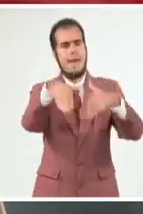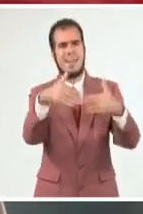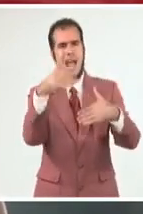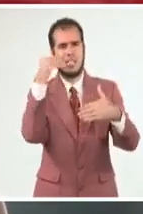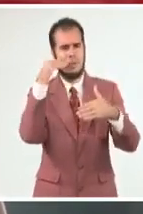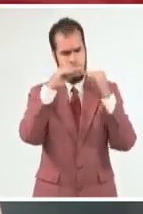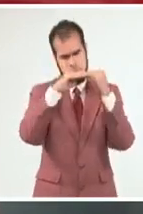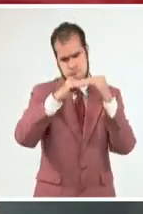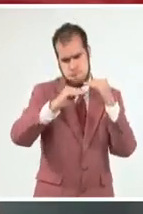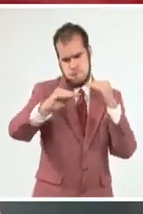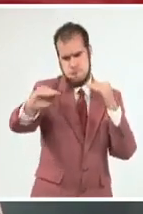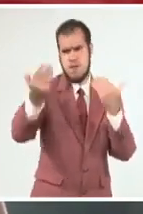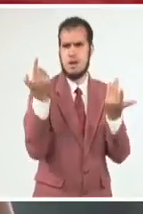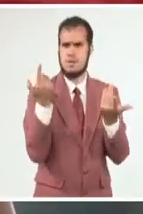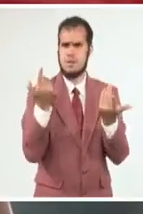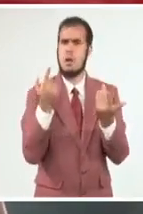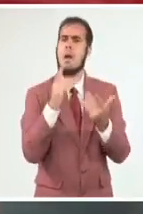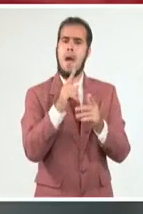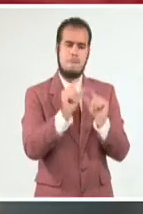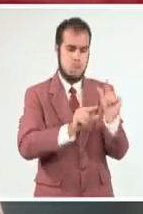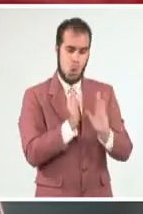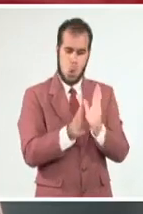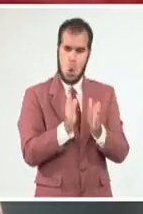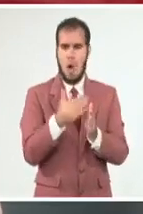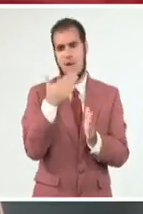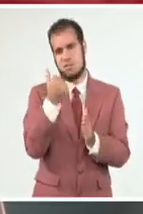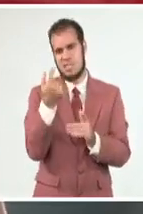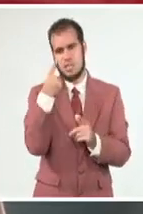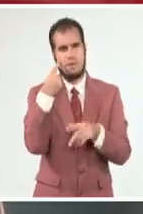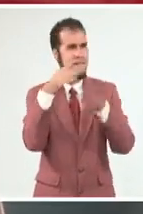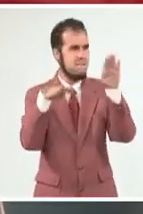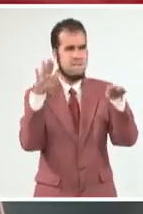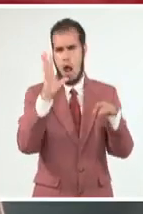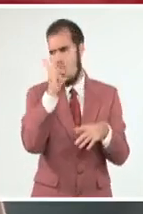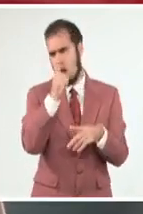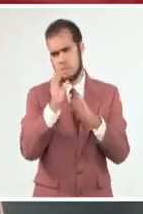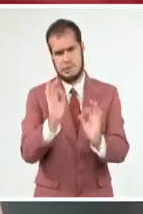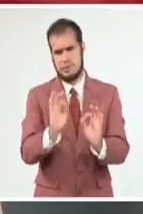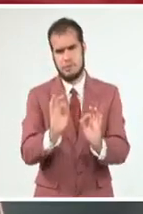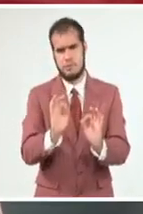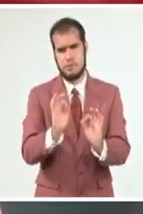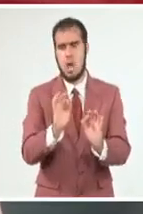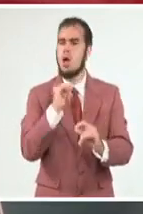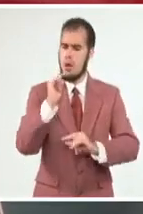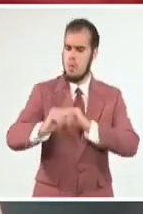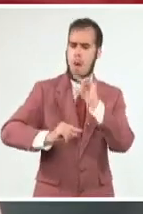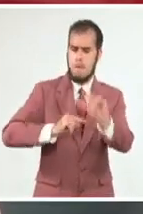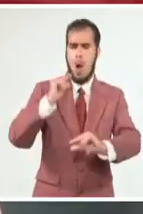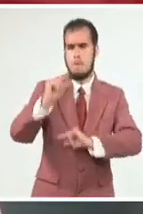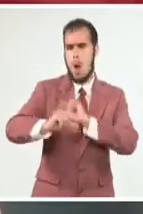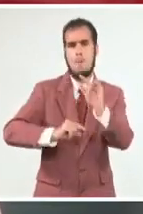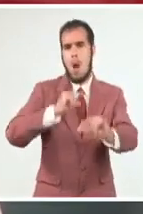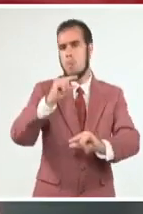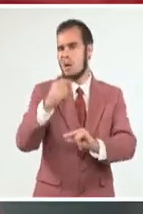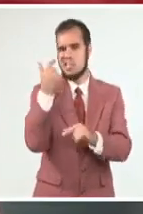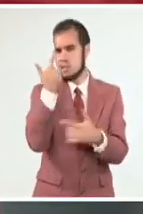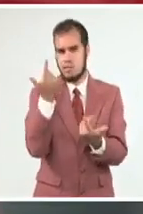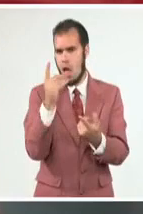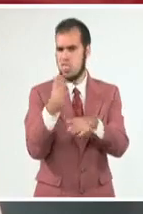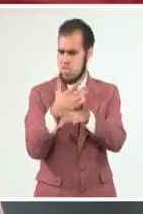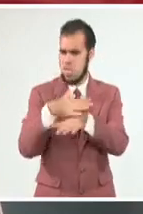cambio, ha transformado el barrio. Y vamos a llegar y vamos a seguir llegando a cada